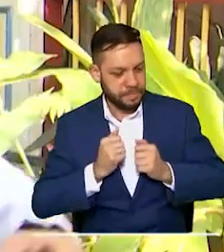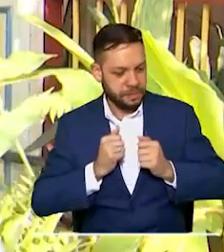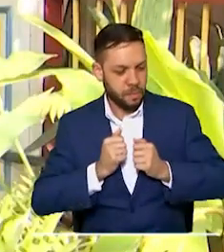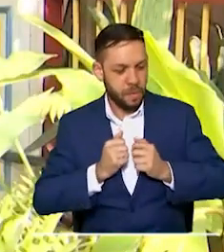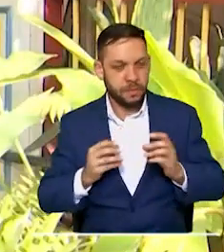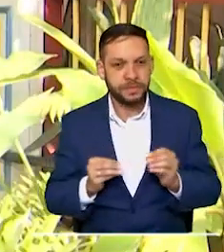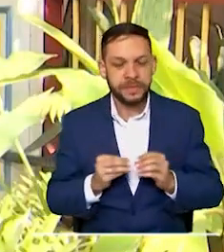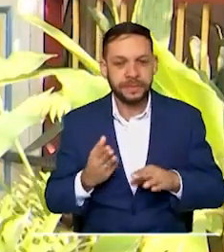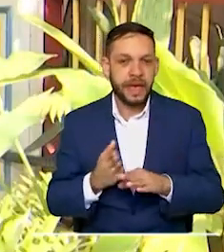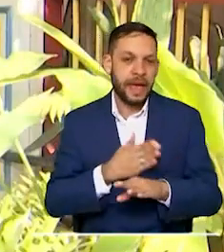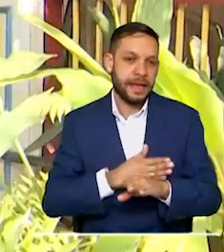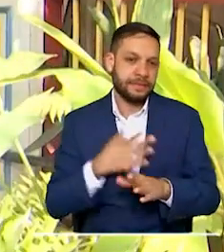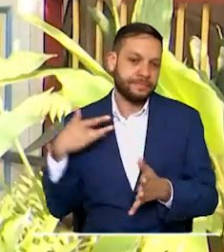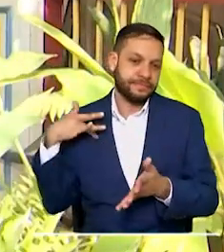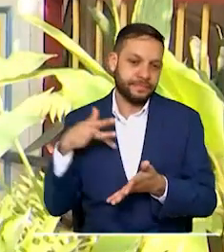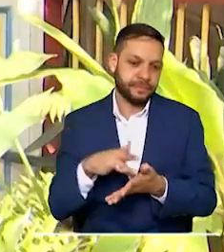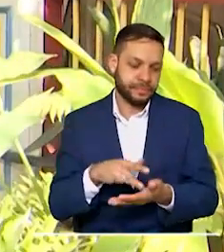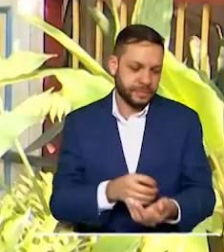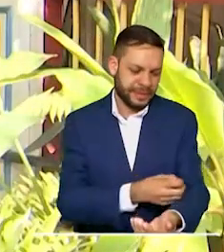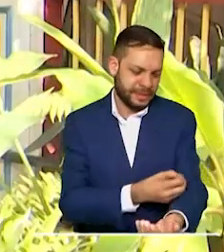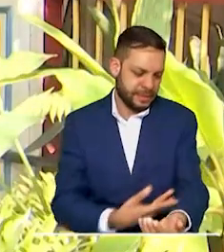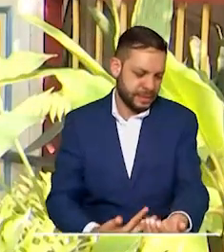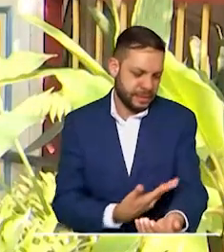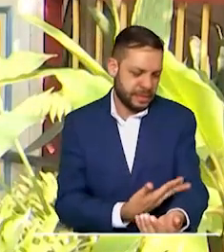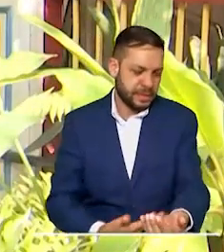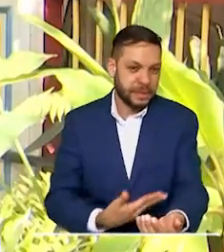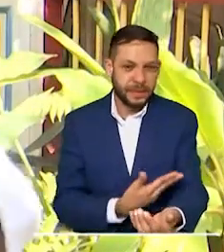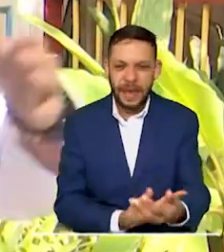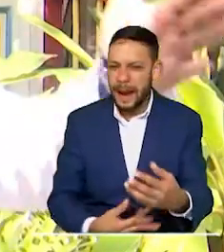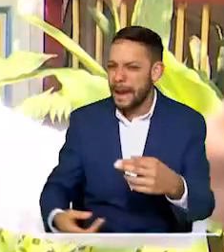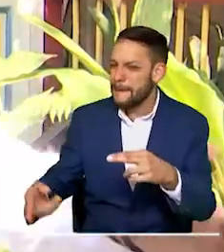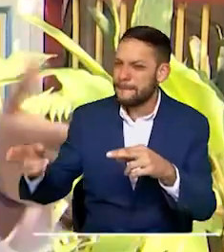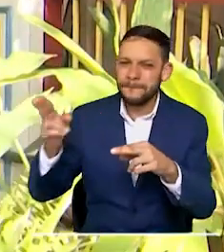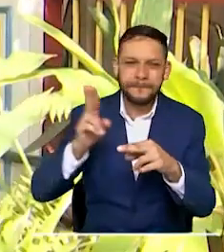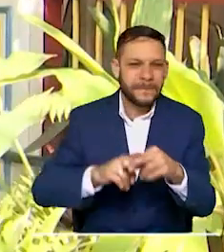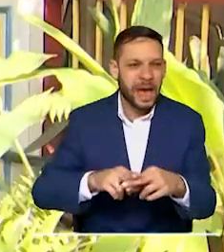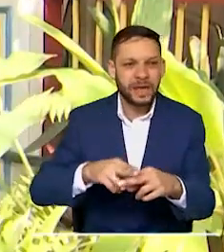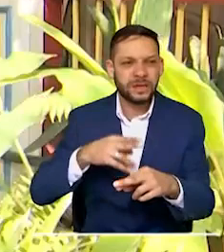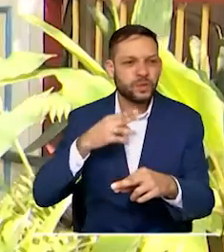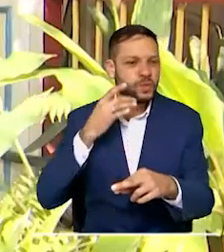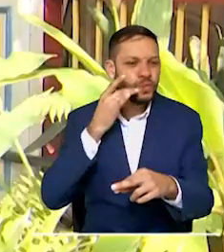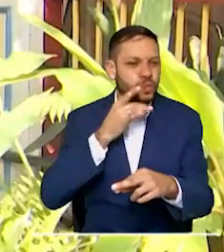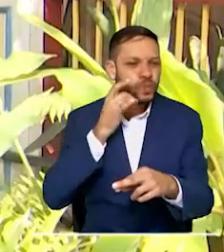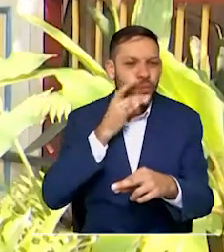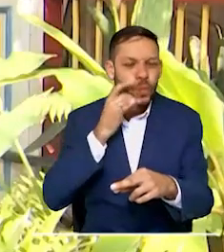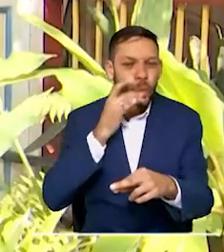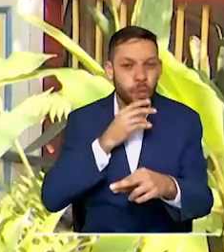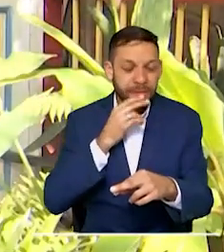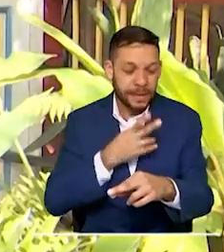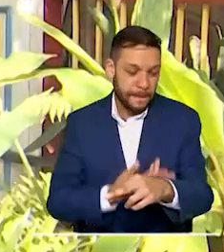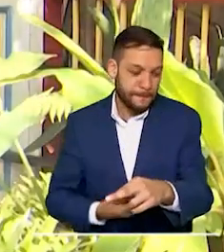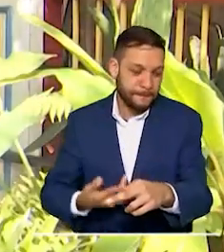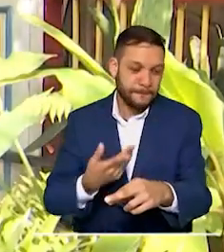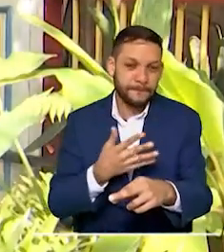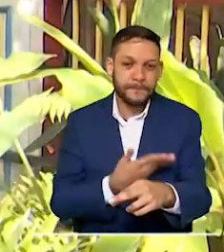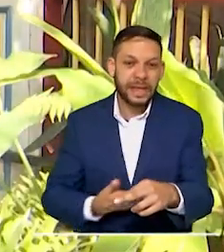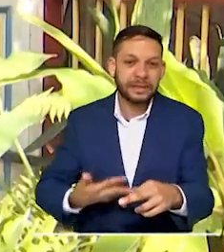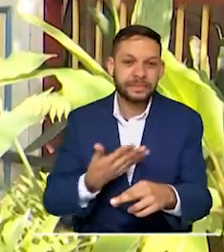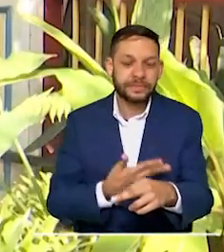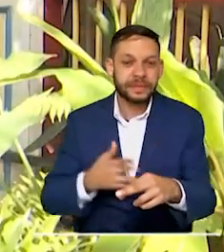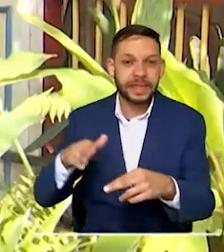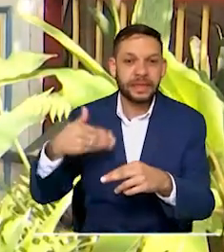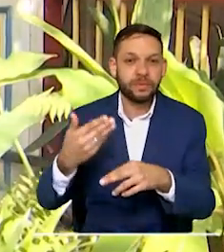llegué acá con una insulina elevada, tanto antes como después de comer, me voy